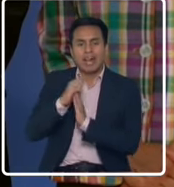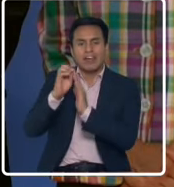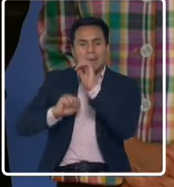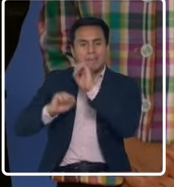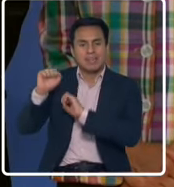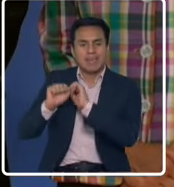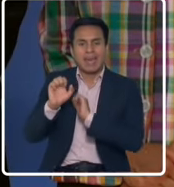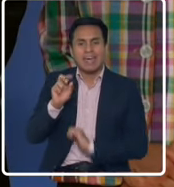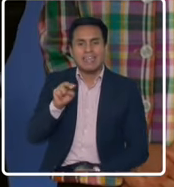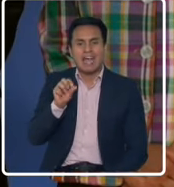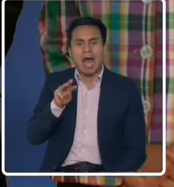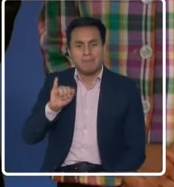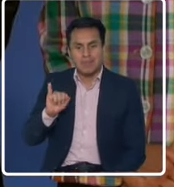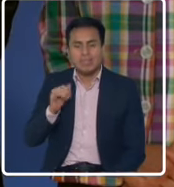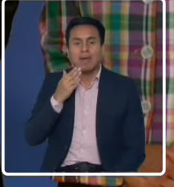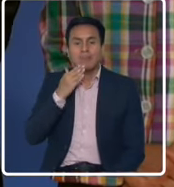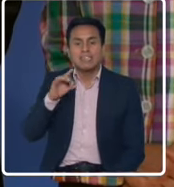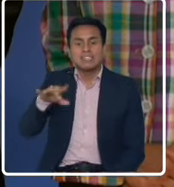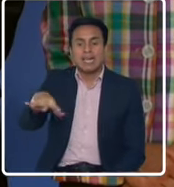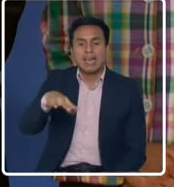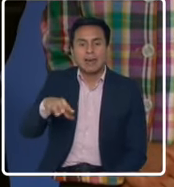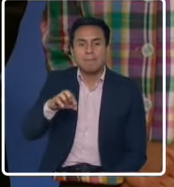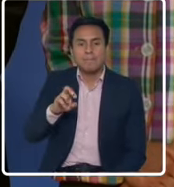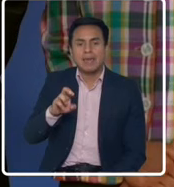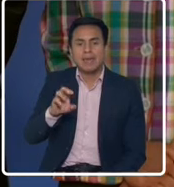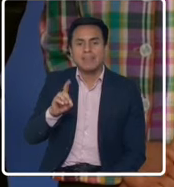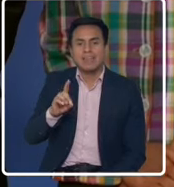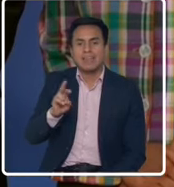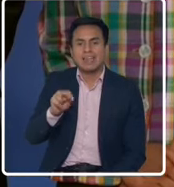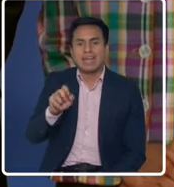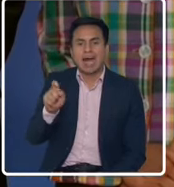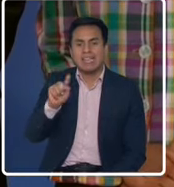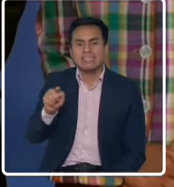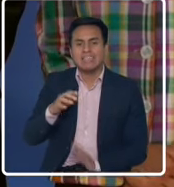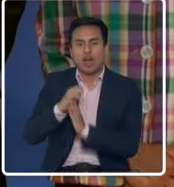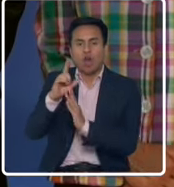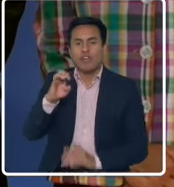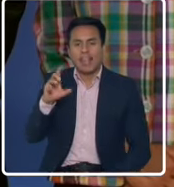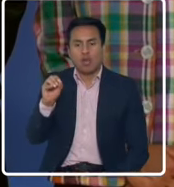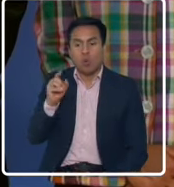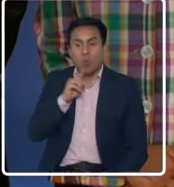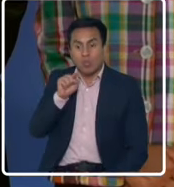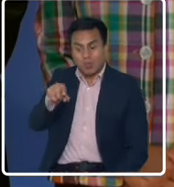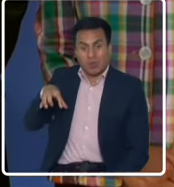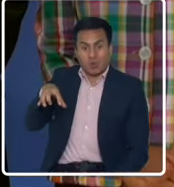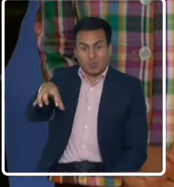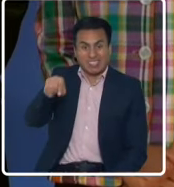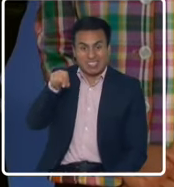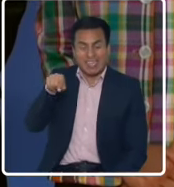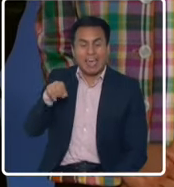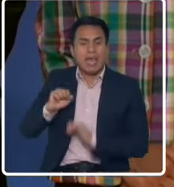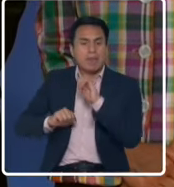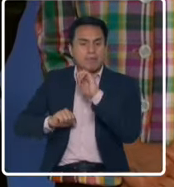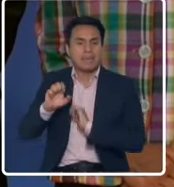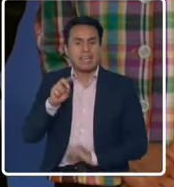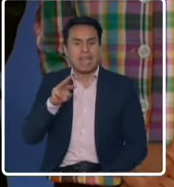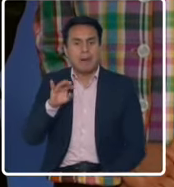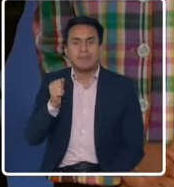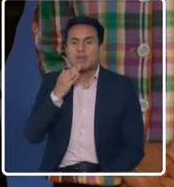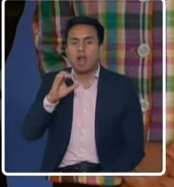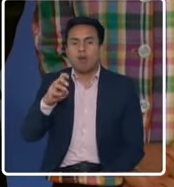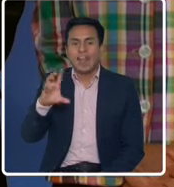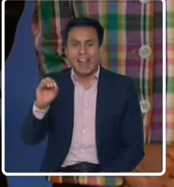empresa enami y en el salar pedernales liderado por codelco en estos dos últimos casos las empresas tanto enami como